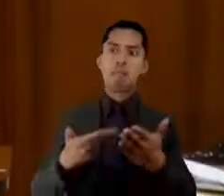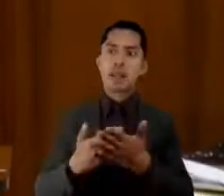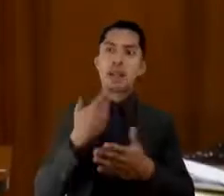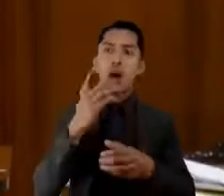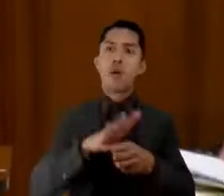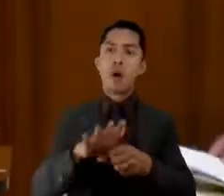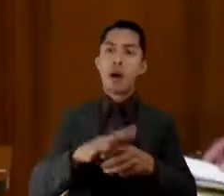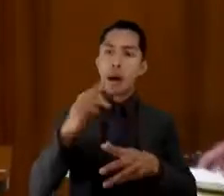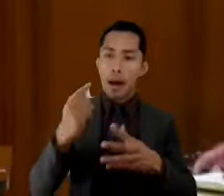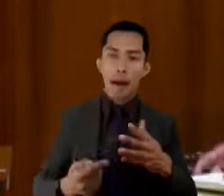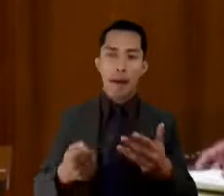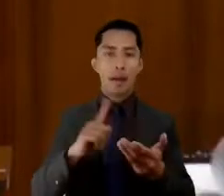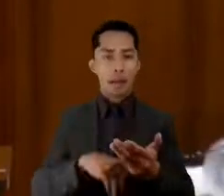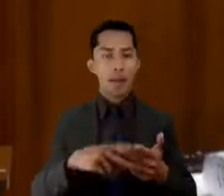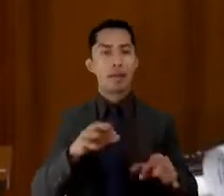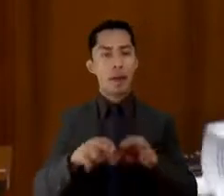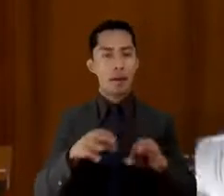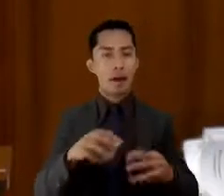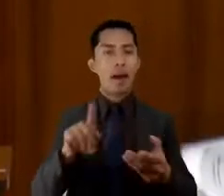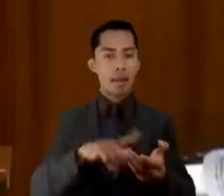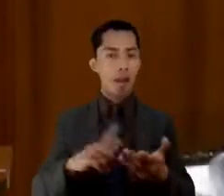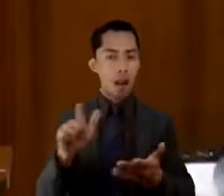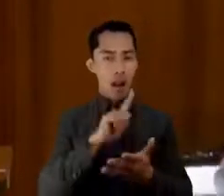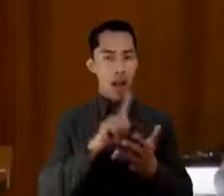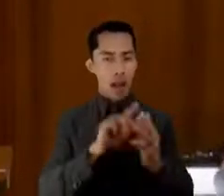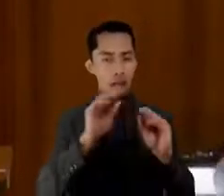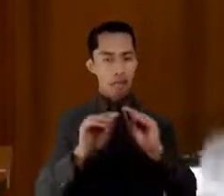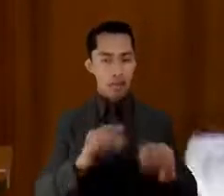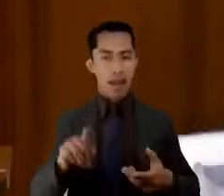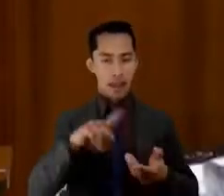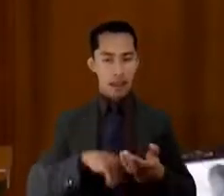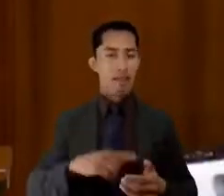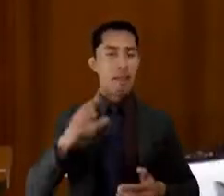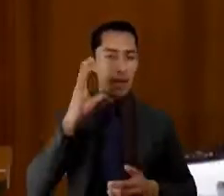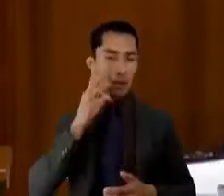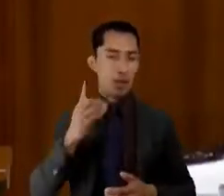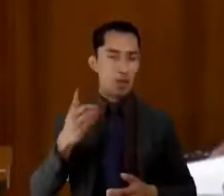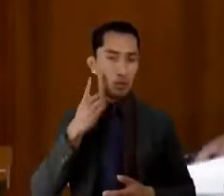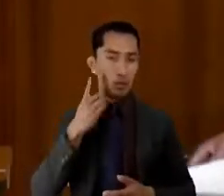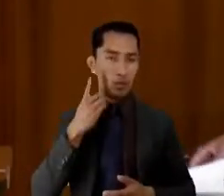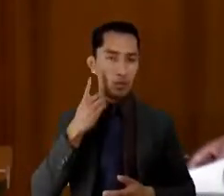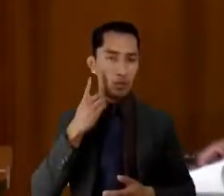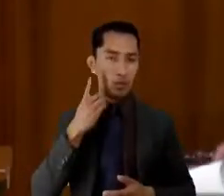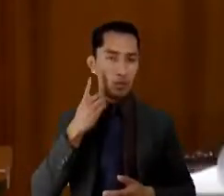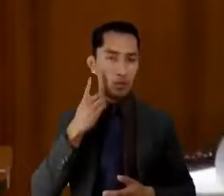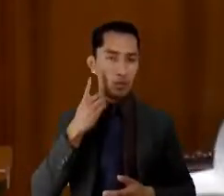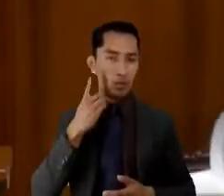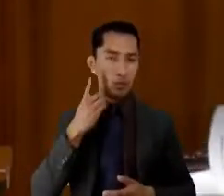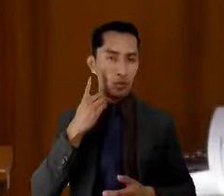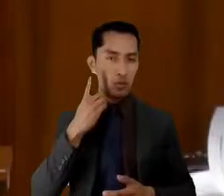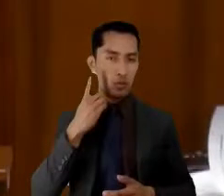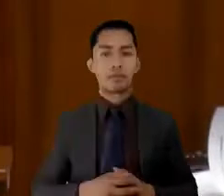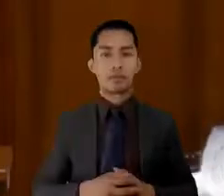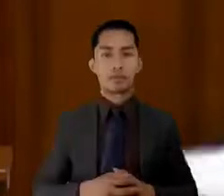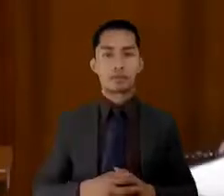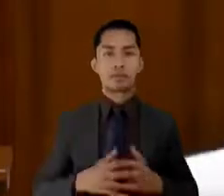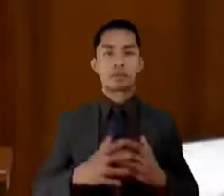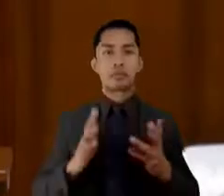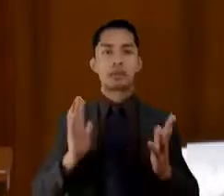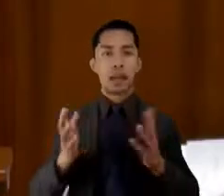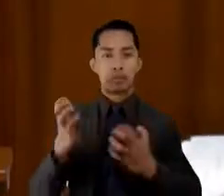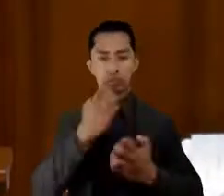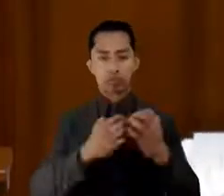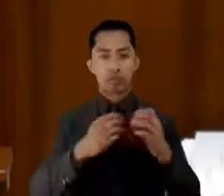trabajo parlamentario generado en esta soberanía. El estudio del derecho al deporte ha sido recogido en